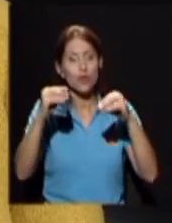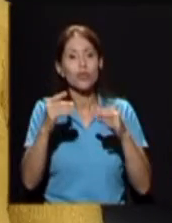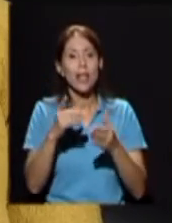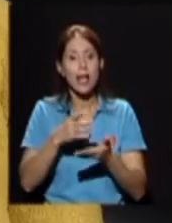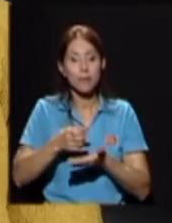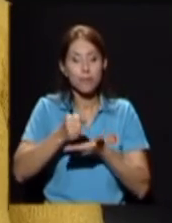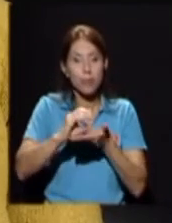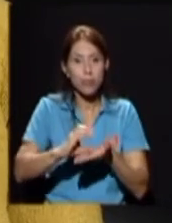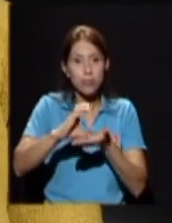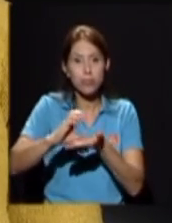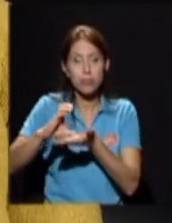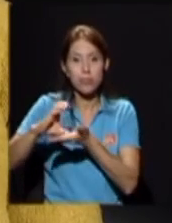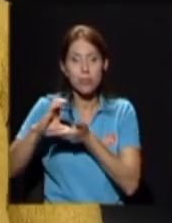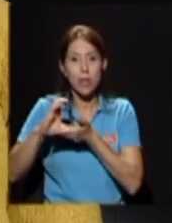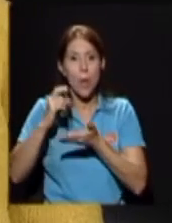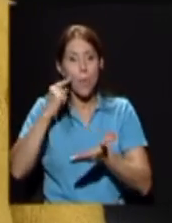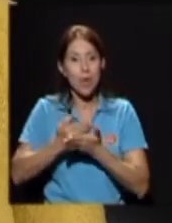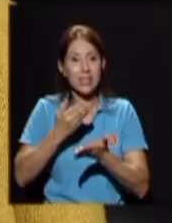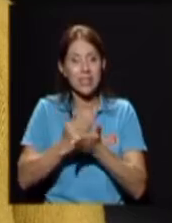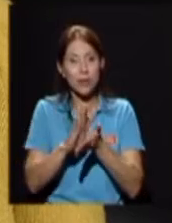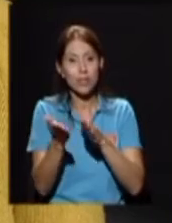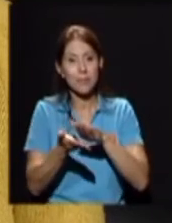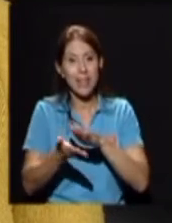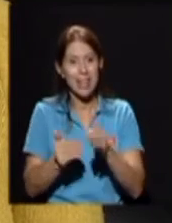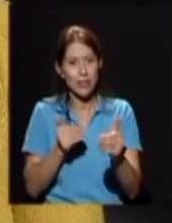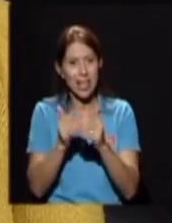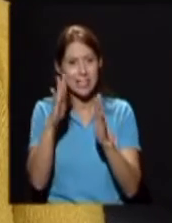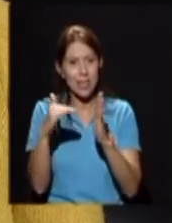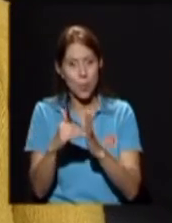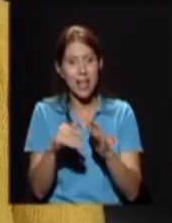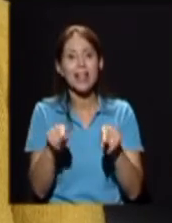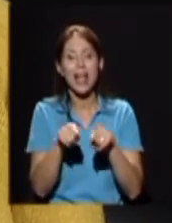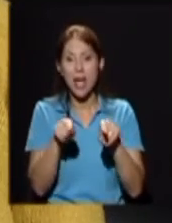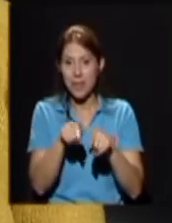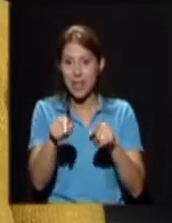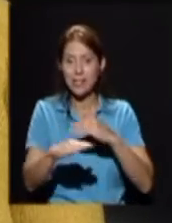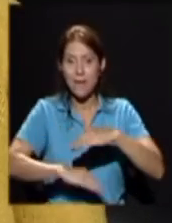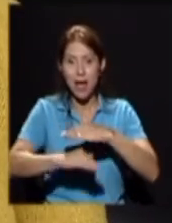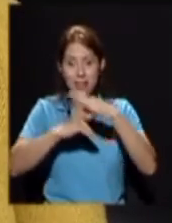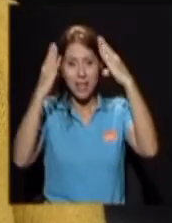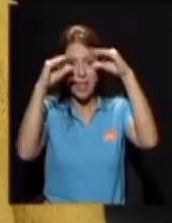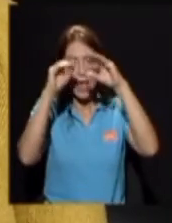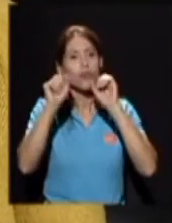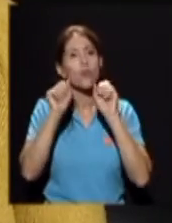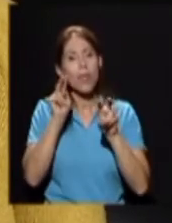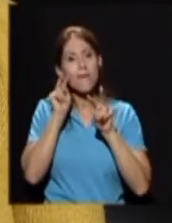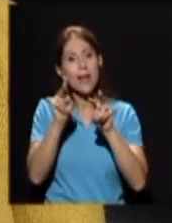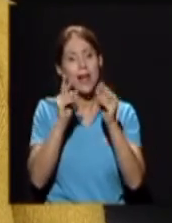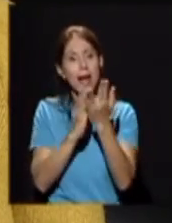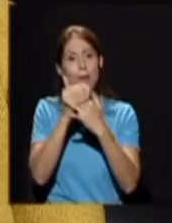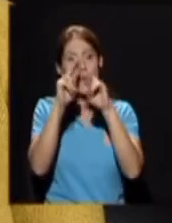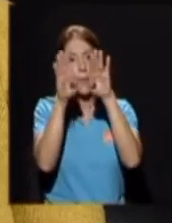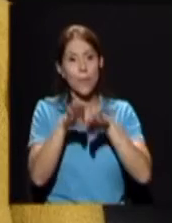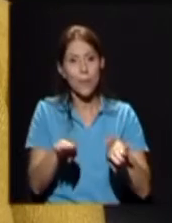mencionaba de casi 5,000 expedientes muestreados. Esa base de datos también está disponible en línea. Tenemos los